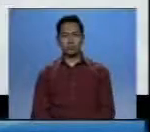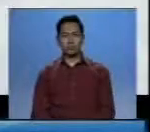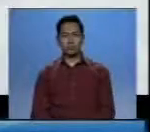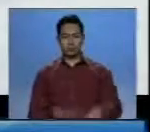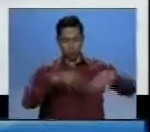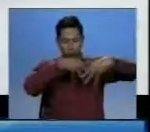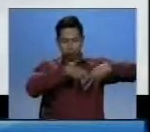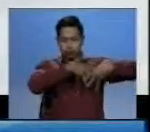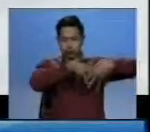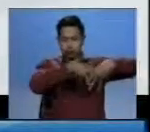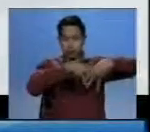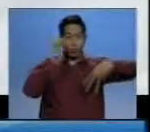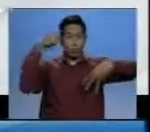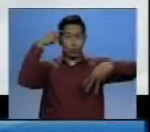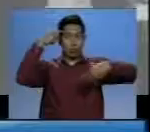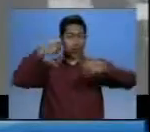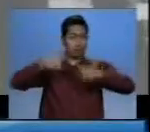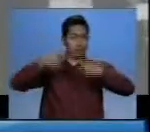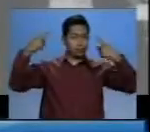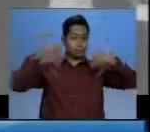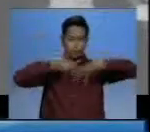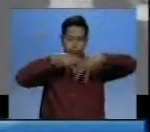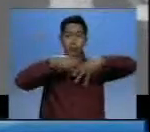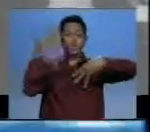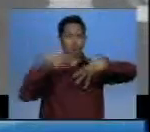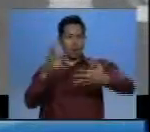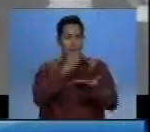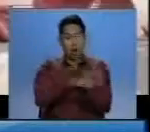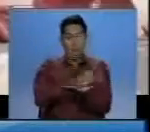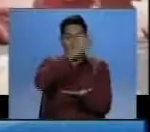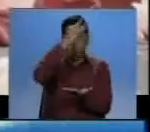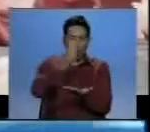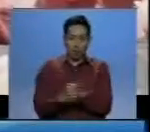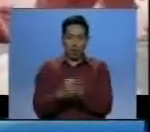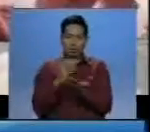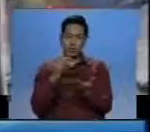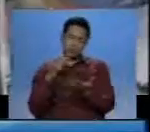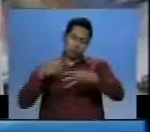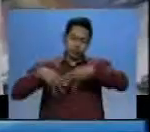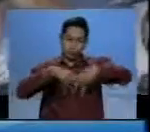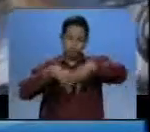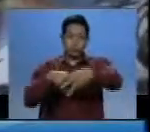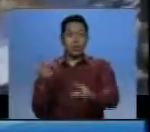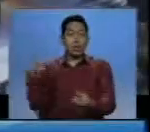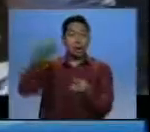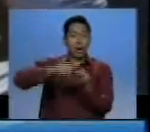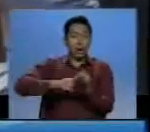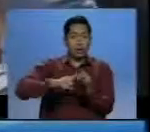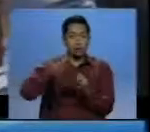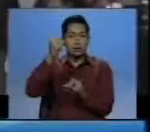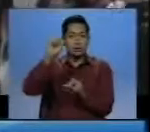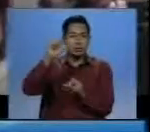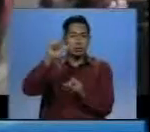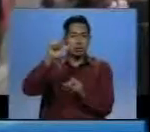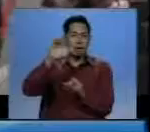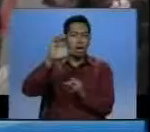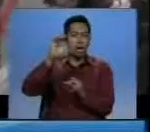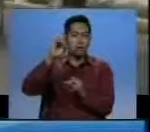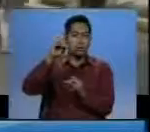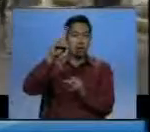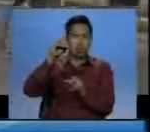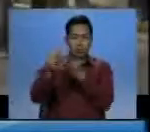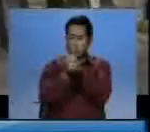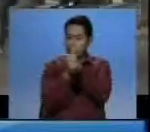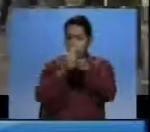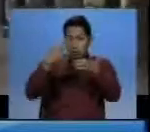La marcha contra el gobierno pasó por la provincia de Cotopaxi y recibió críticas a su llegada a Salcedo. Esta es la antesala de su arribo a Quito, donde se